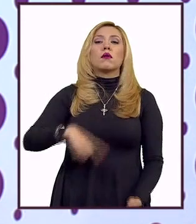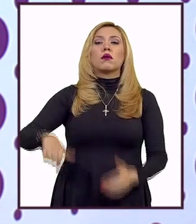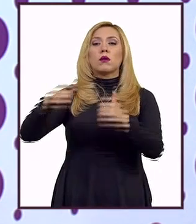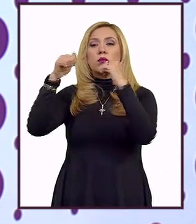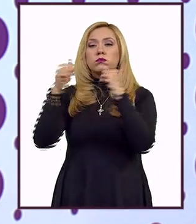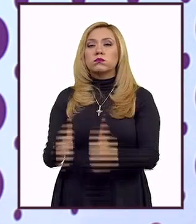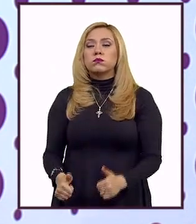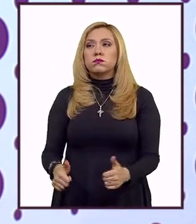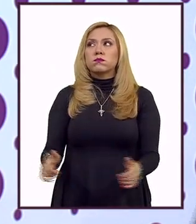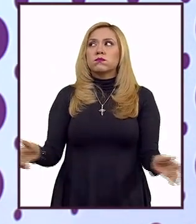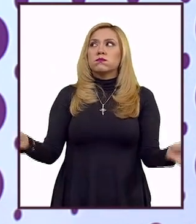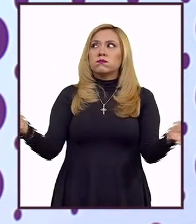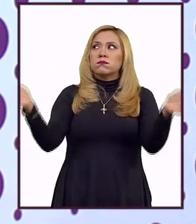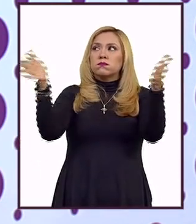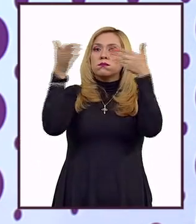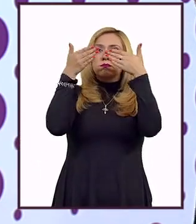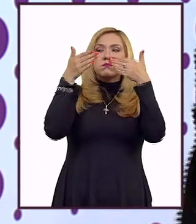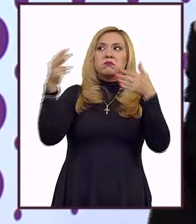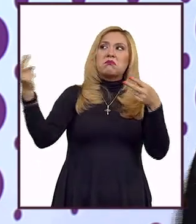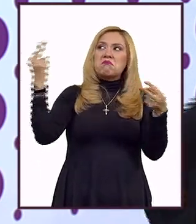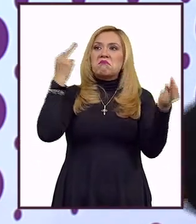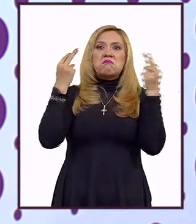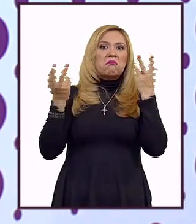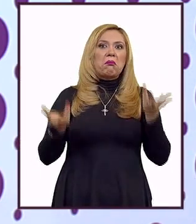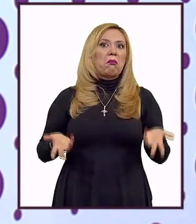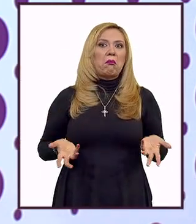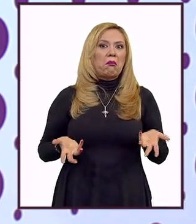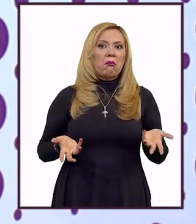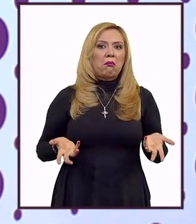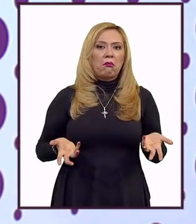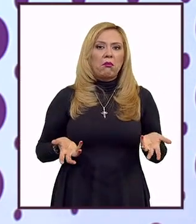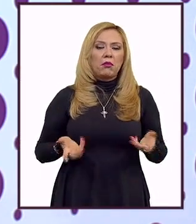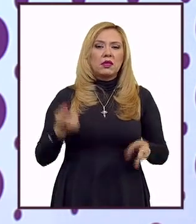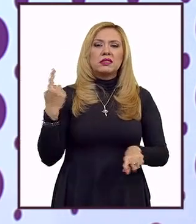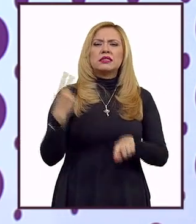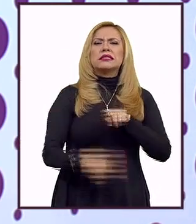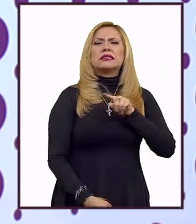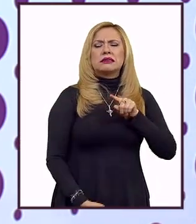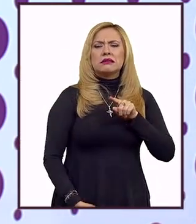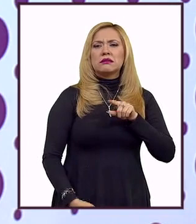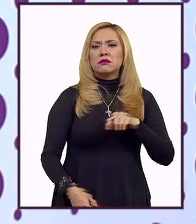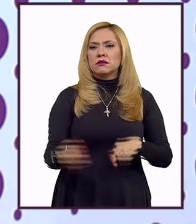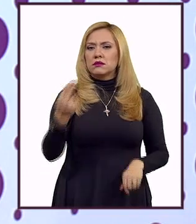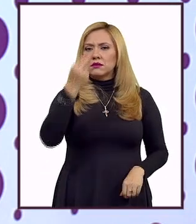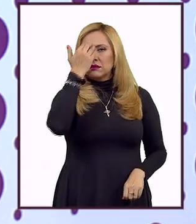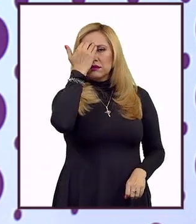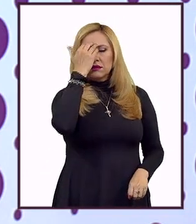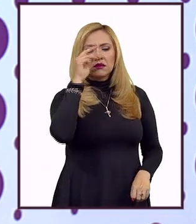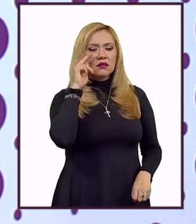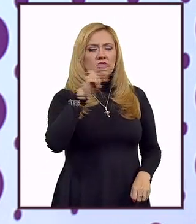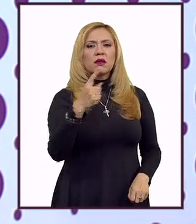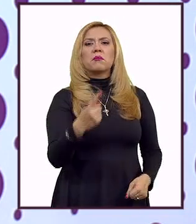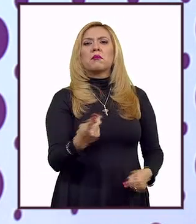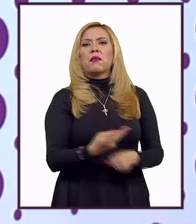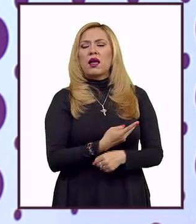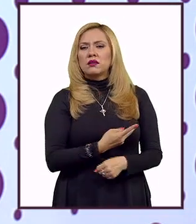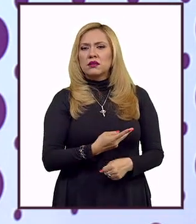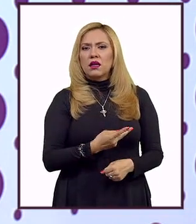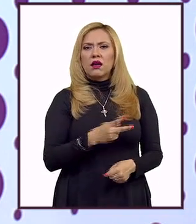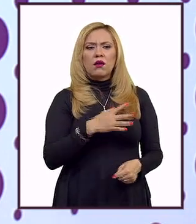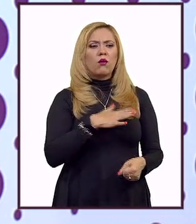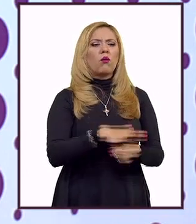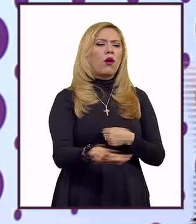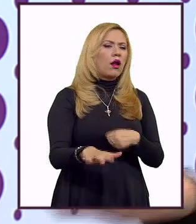lugares cerrados, ¿no? Que siempre estaban fuera del ojo público, y la intención de la prevención es que conozcamos qué es lo que está pasando, ¿no? Cuáles son